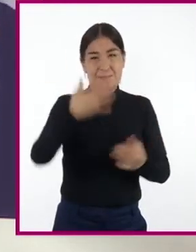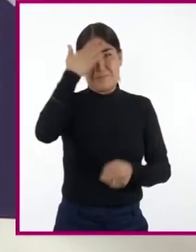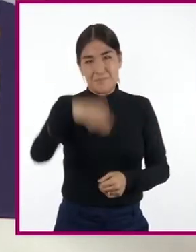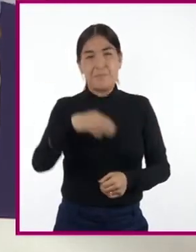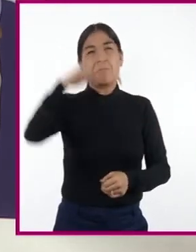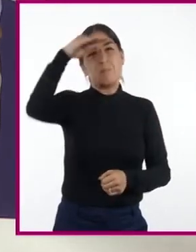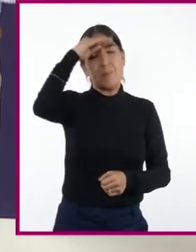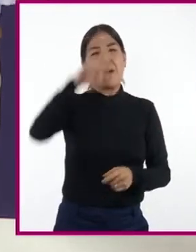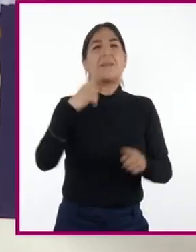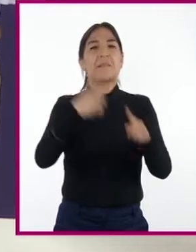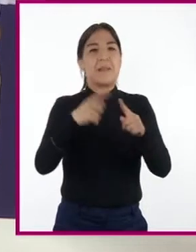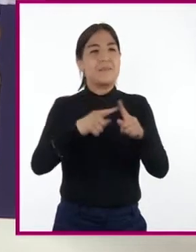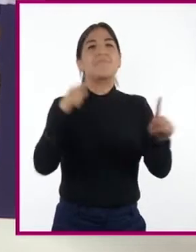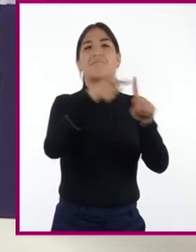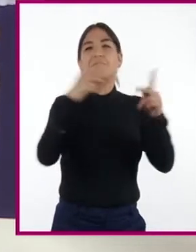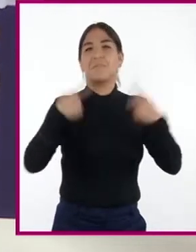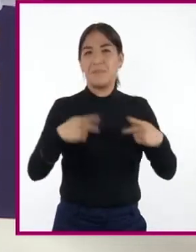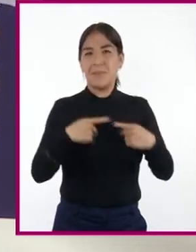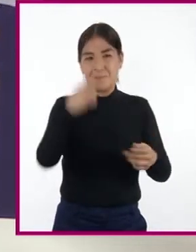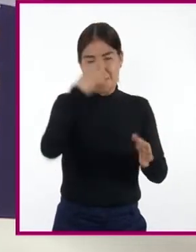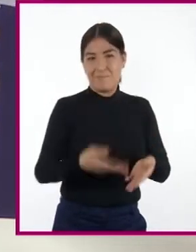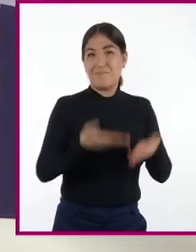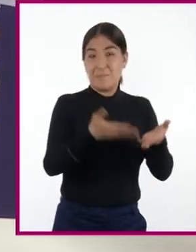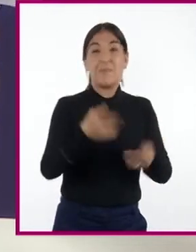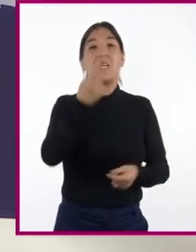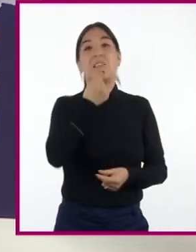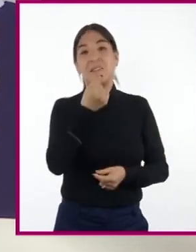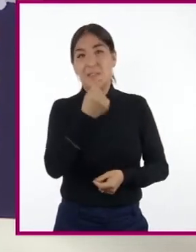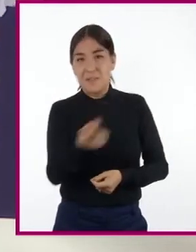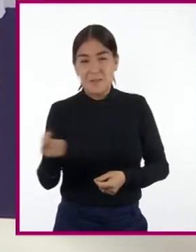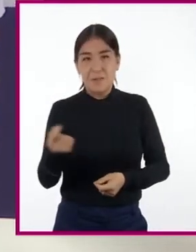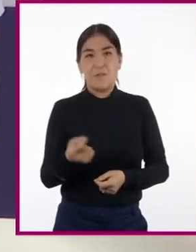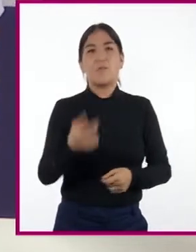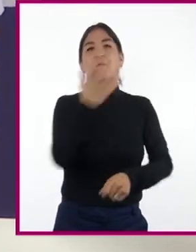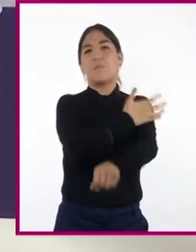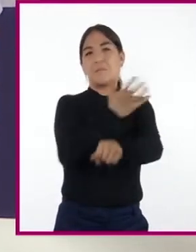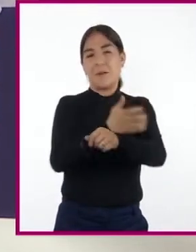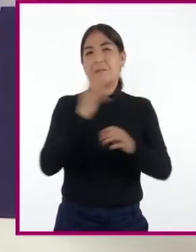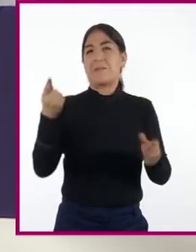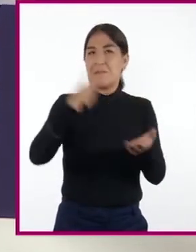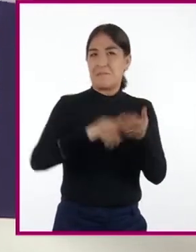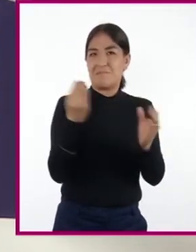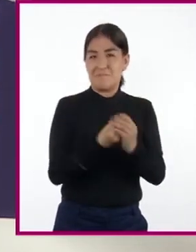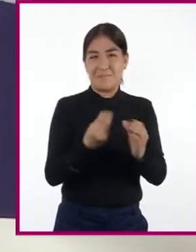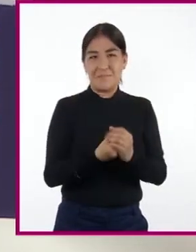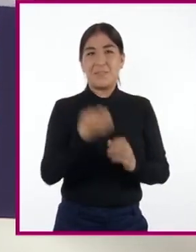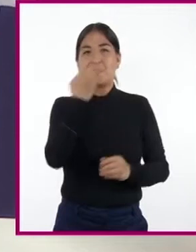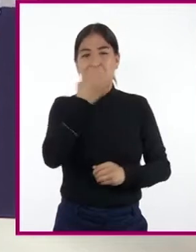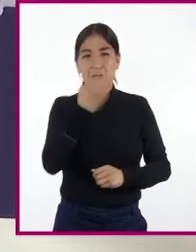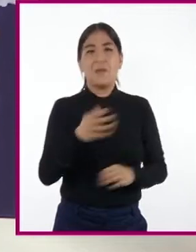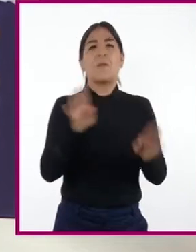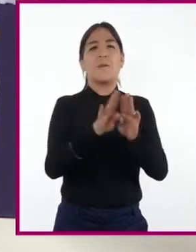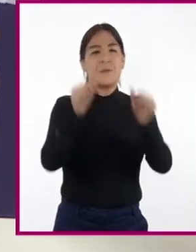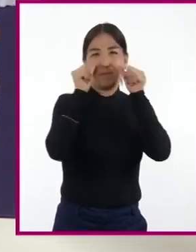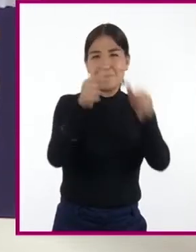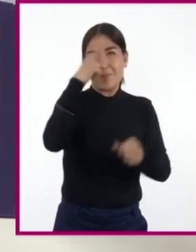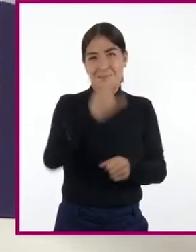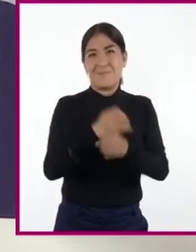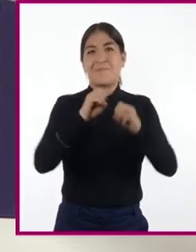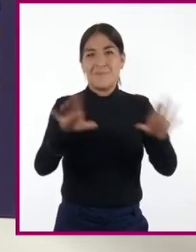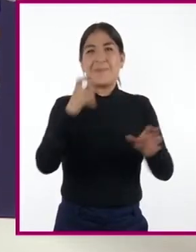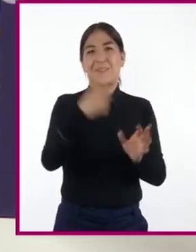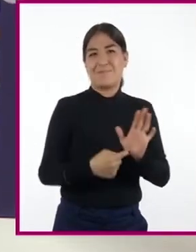pensar a quién va dirigido tu texto. ¿Es para niños? ¿Es para tus compañeros de clase? ¿Cómo puedes atraer su atención hacia la información